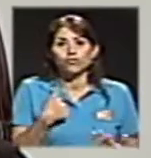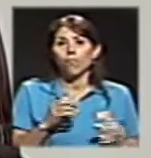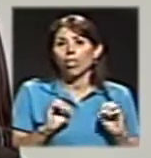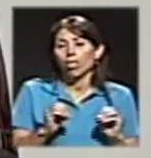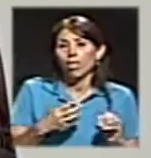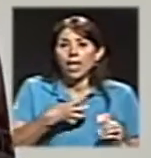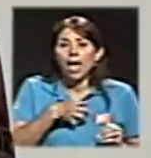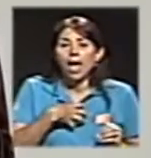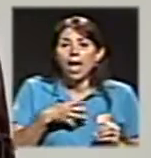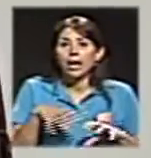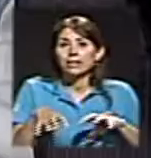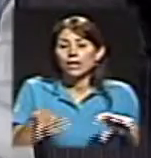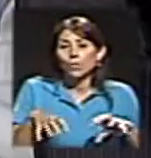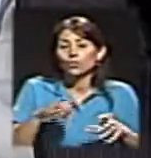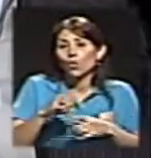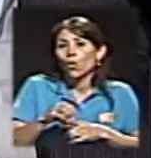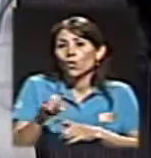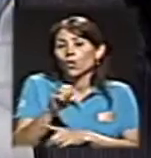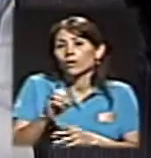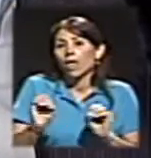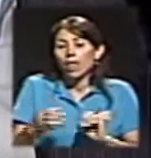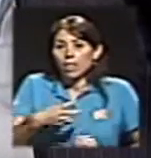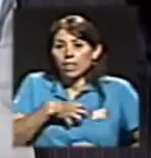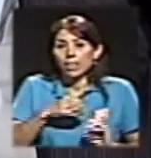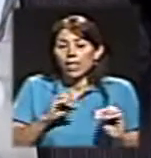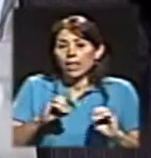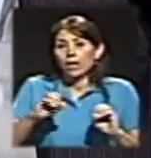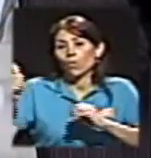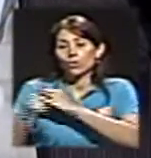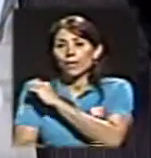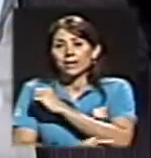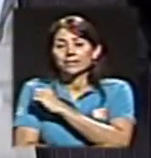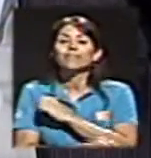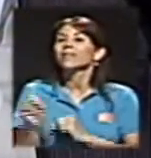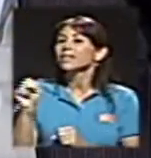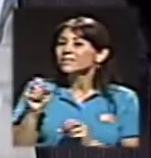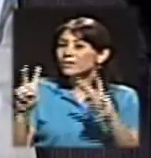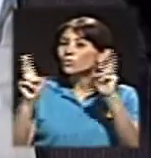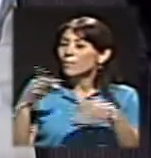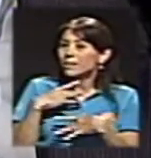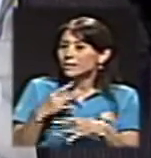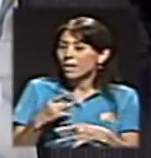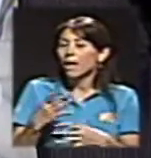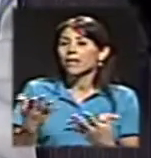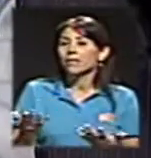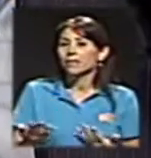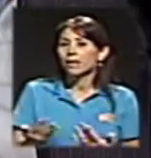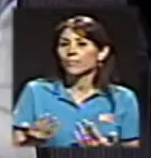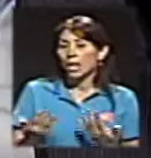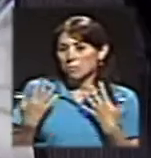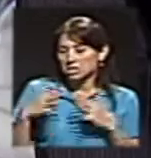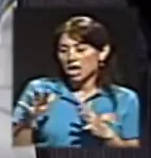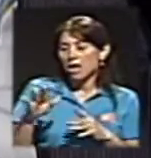activos en moneda extranjera. Sí, es un tema bien que dicha que lo toca, porque es un tema bien interesante. Después de ya